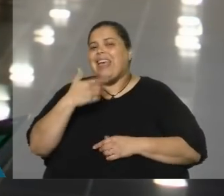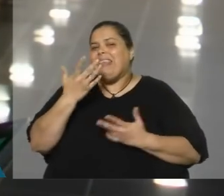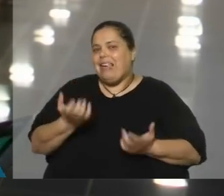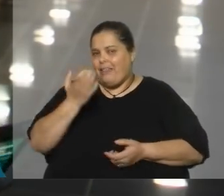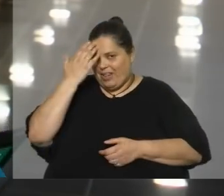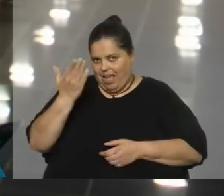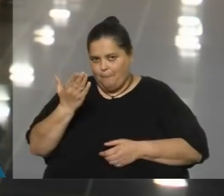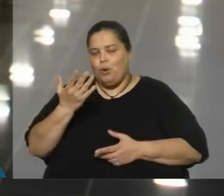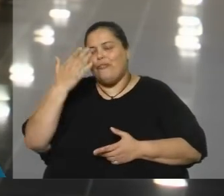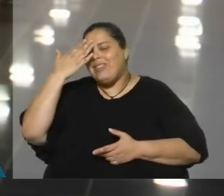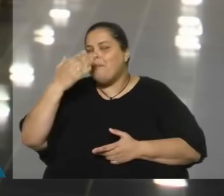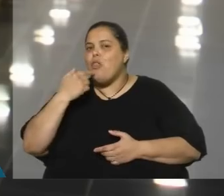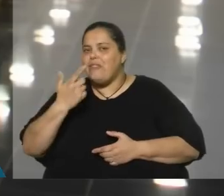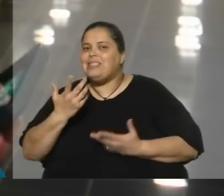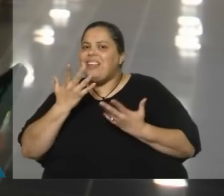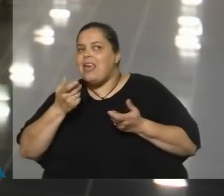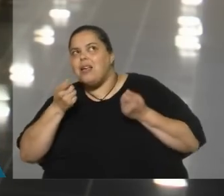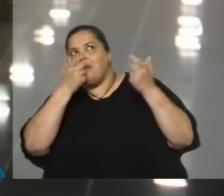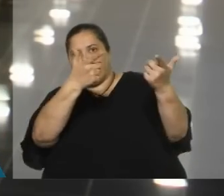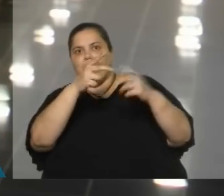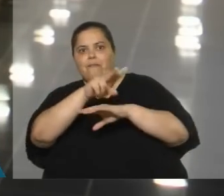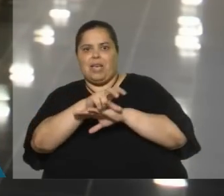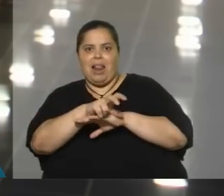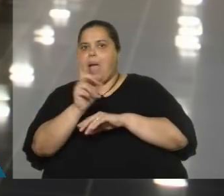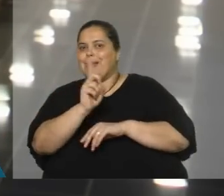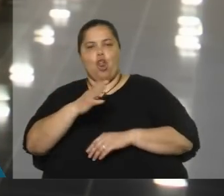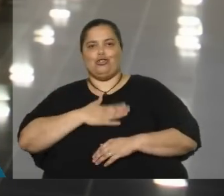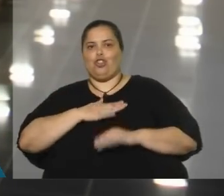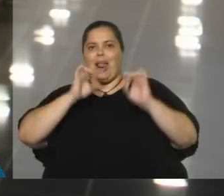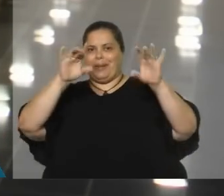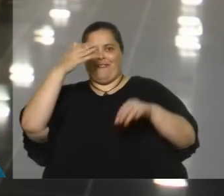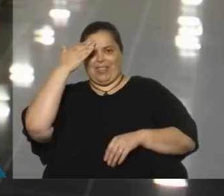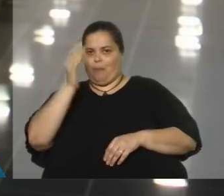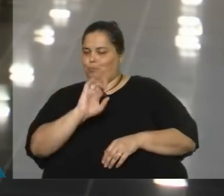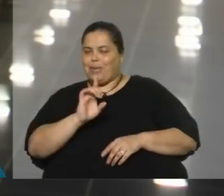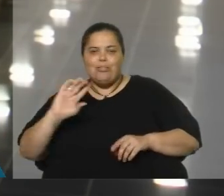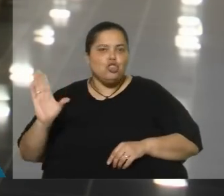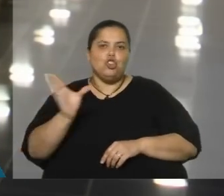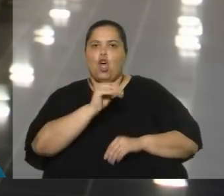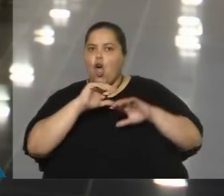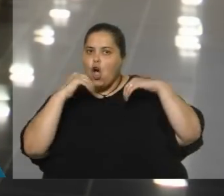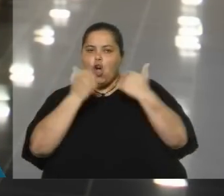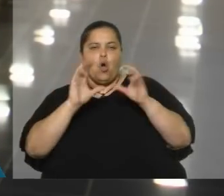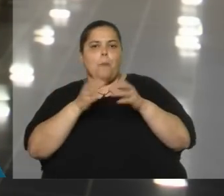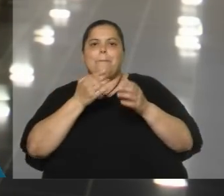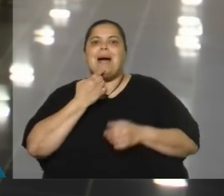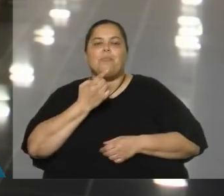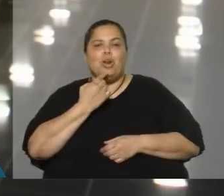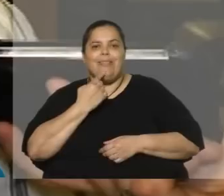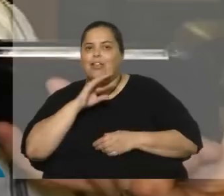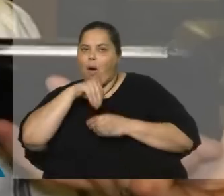este caso a la Fiscalía, pero en nombre de toda la Cámara Alta, y eso es lo que se va a proponer en esa sesión